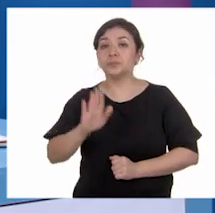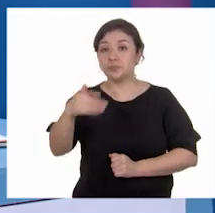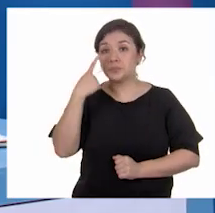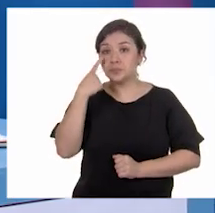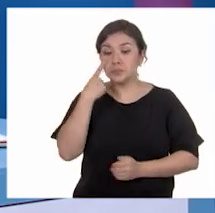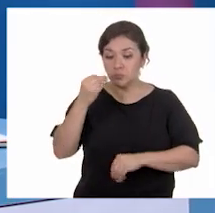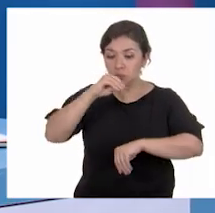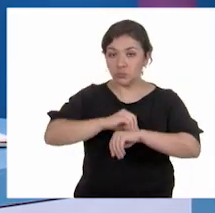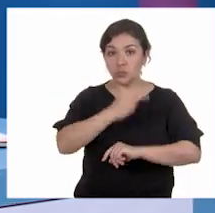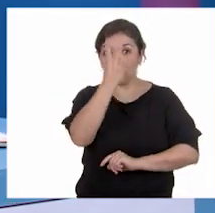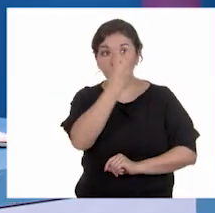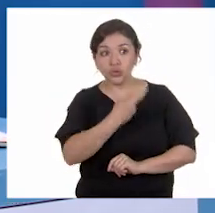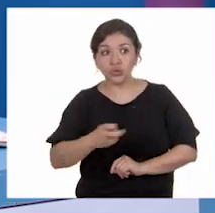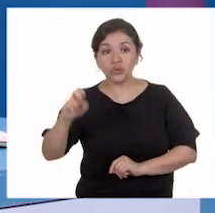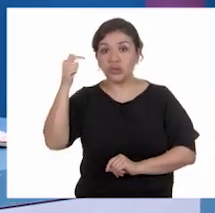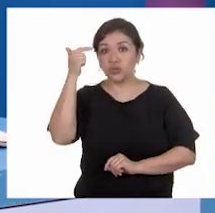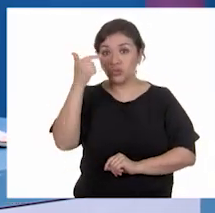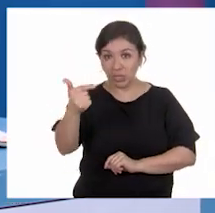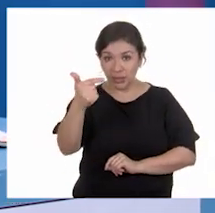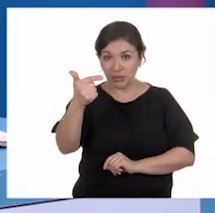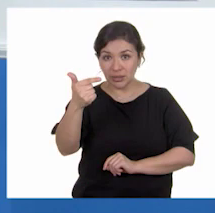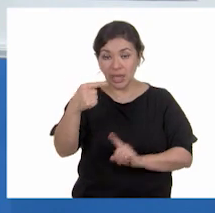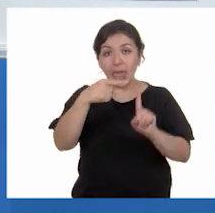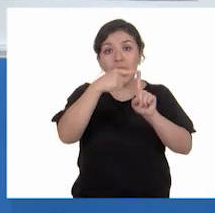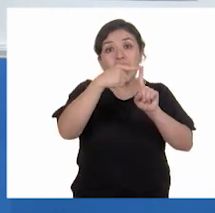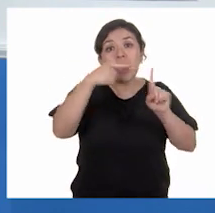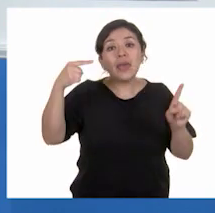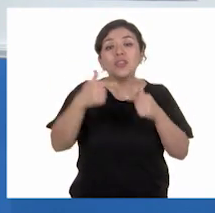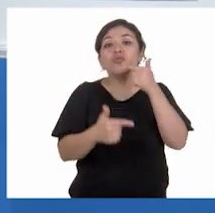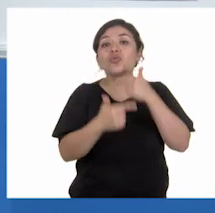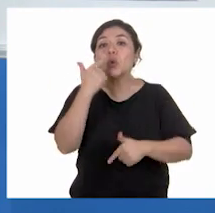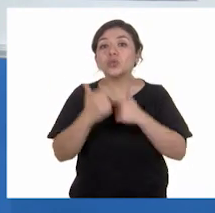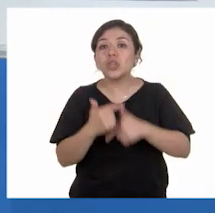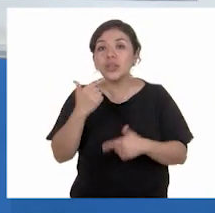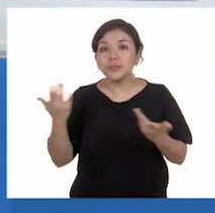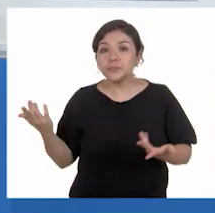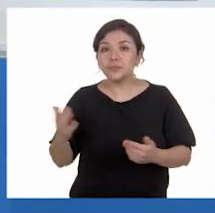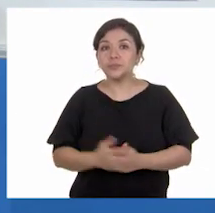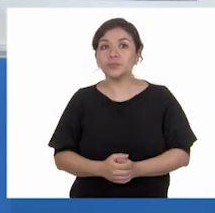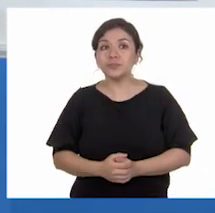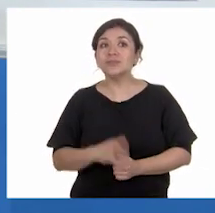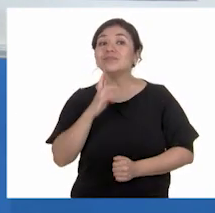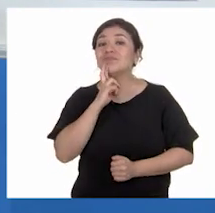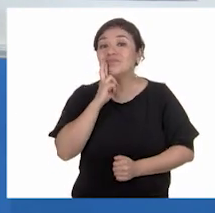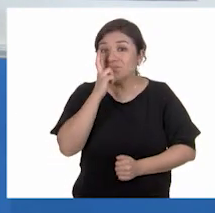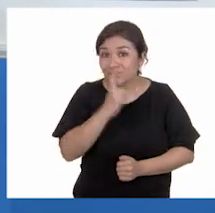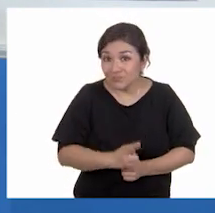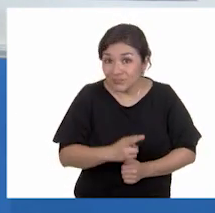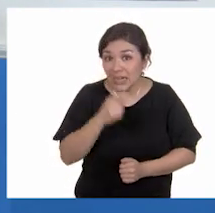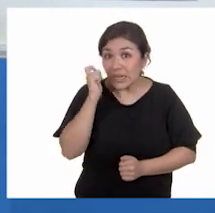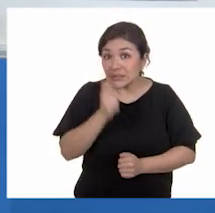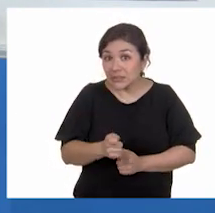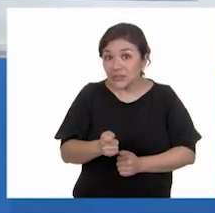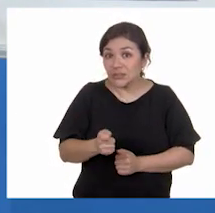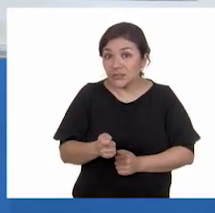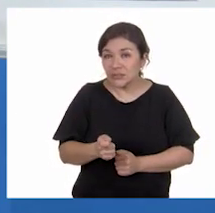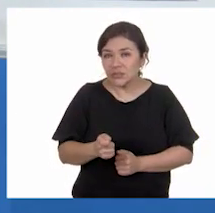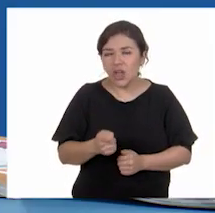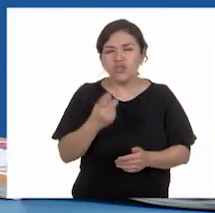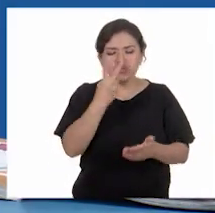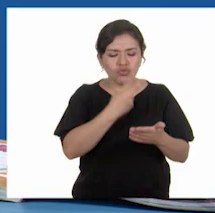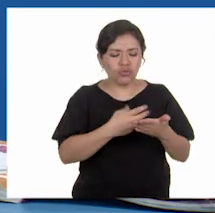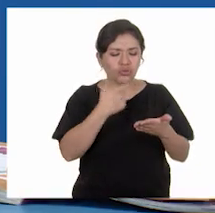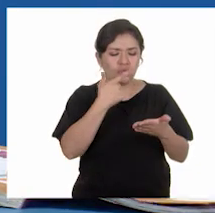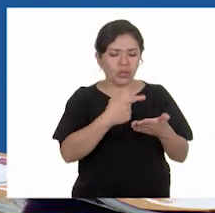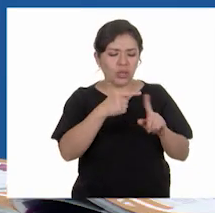poner 207 entre 12. El resultado es 12.